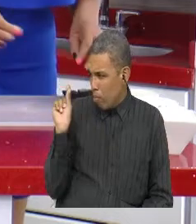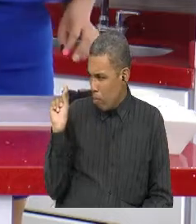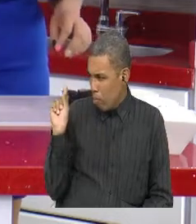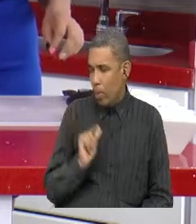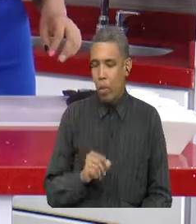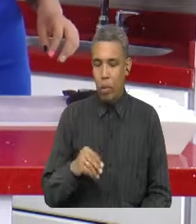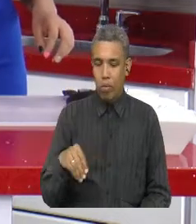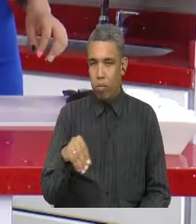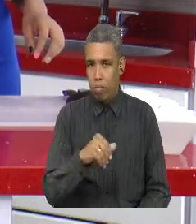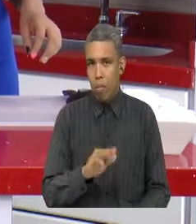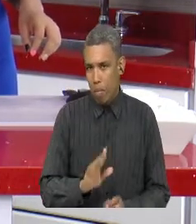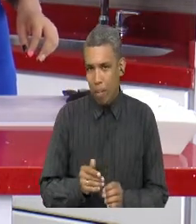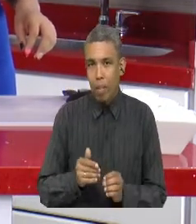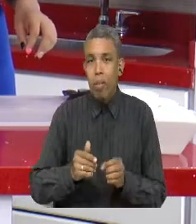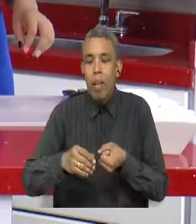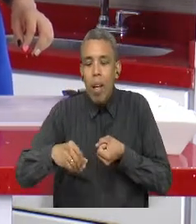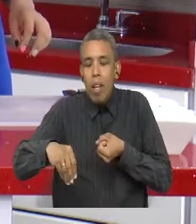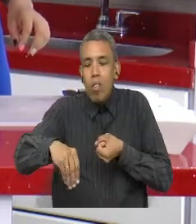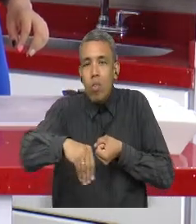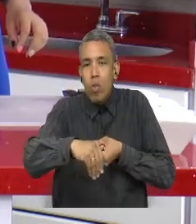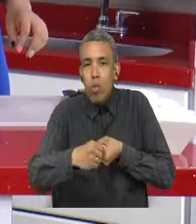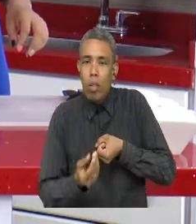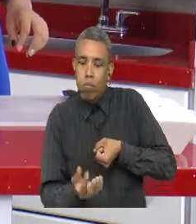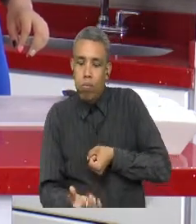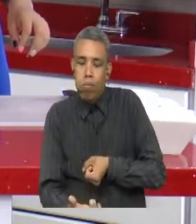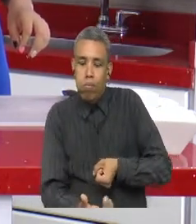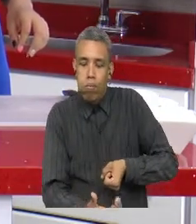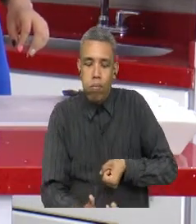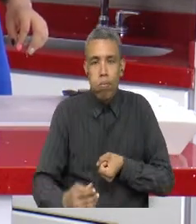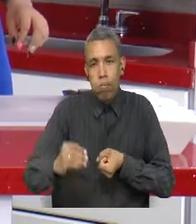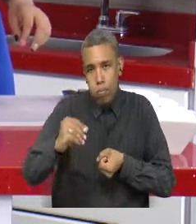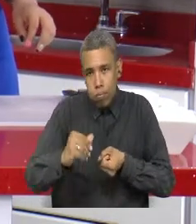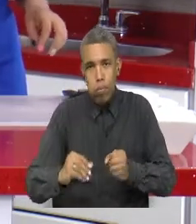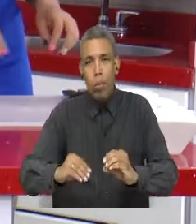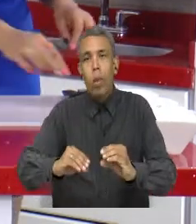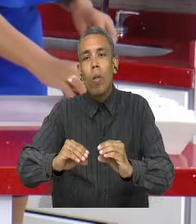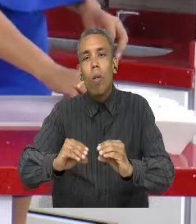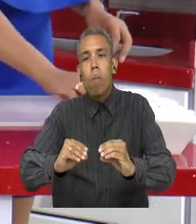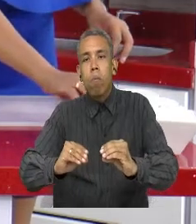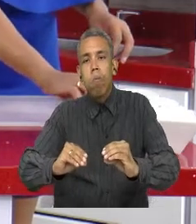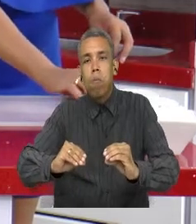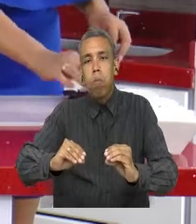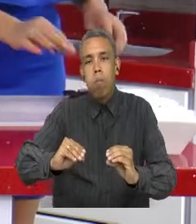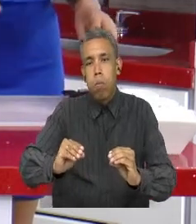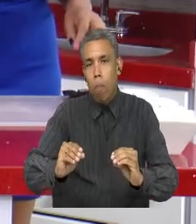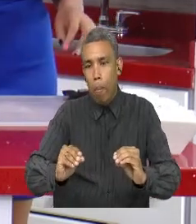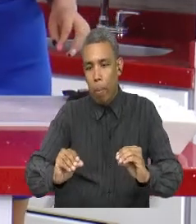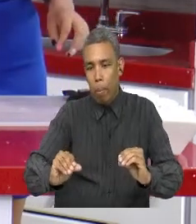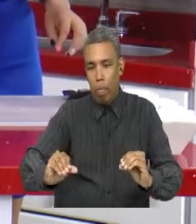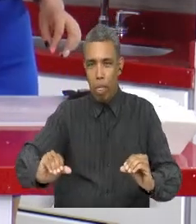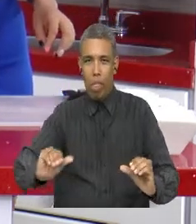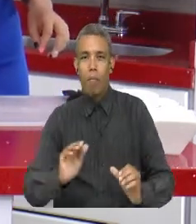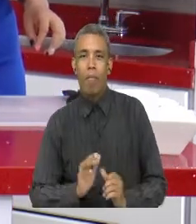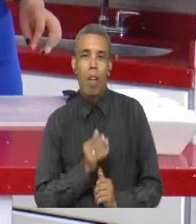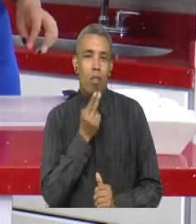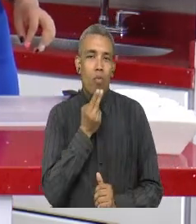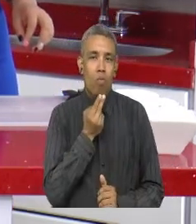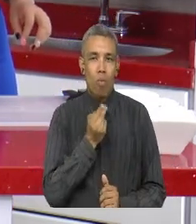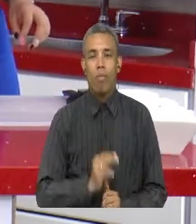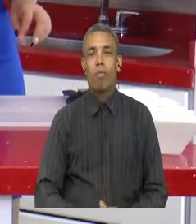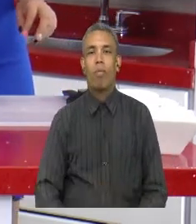acaramelice. Es azúcar, queridas televidentes en casa. Azúcar. ¿Quiere adicionarle otro poquito? Y no sal. Esto es una receta